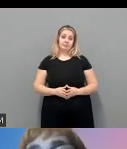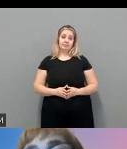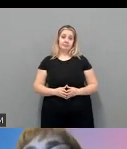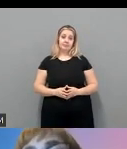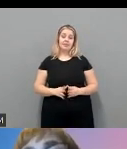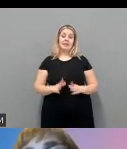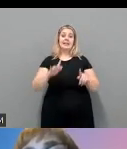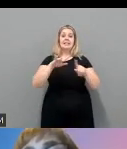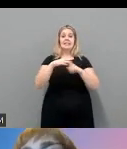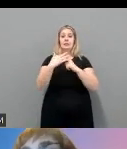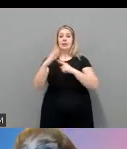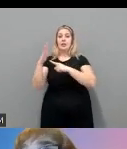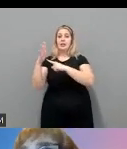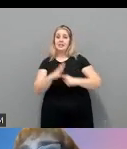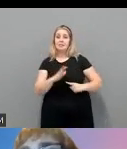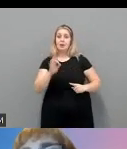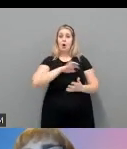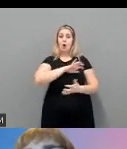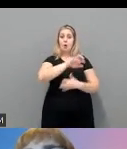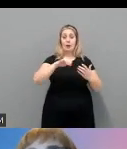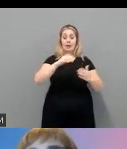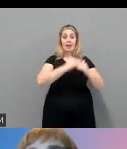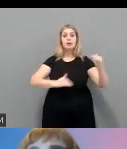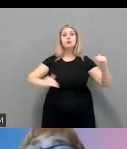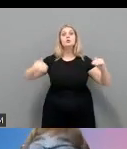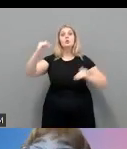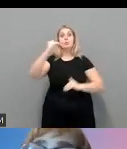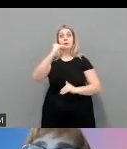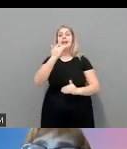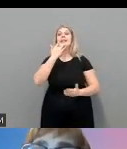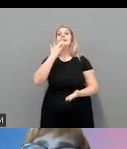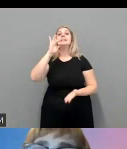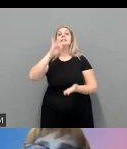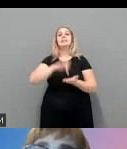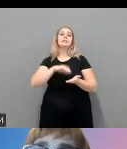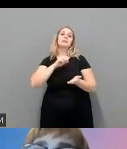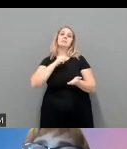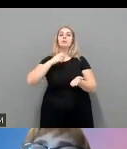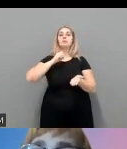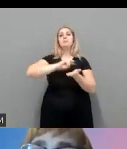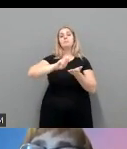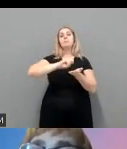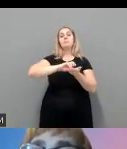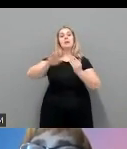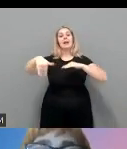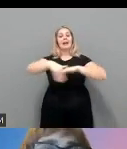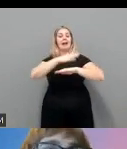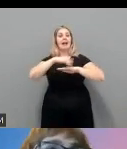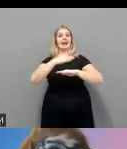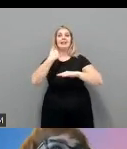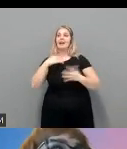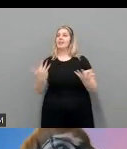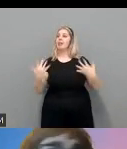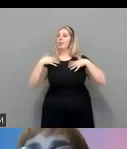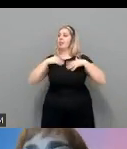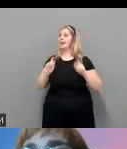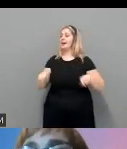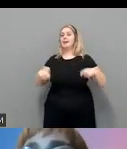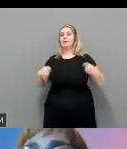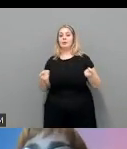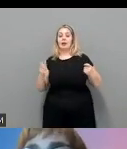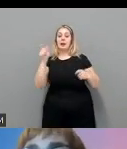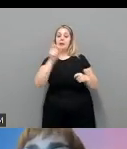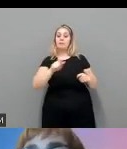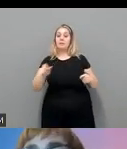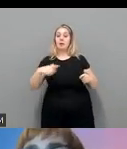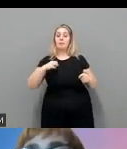situaciones de discriminación o violencia cuando vayamos por la calle y tengamos naturalizado que la gente se